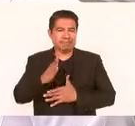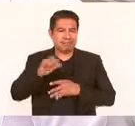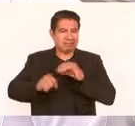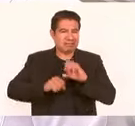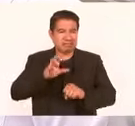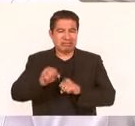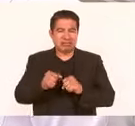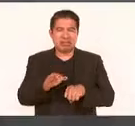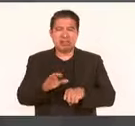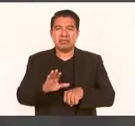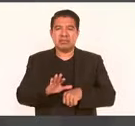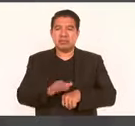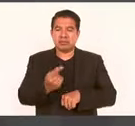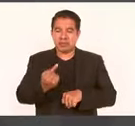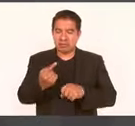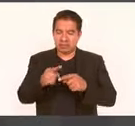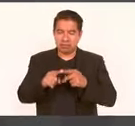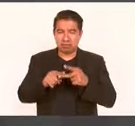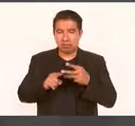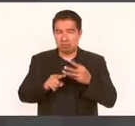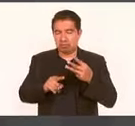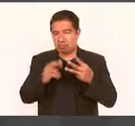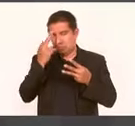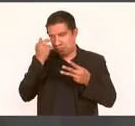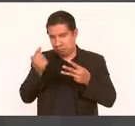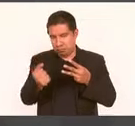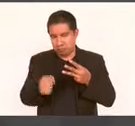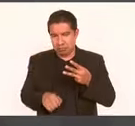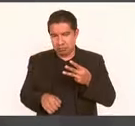considero que por tres razones